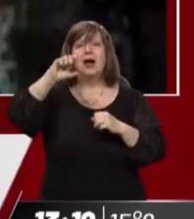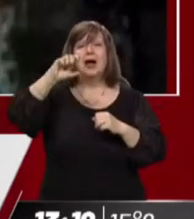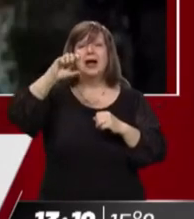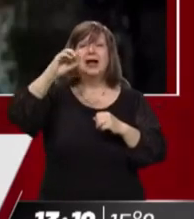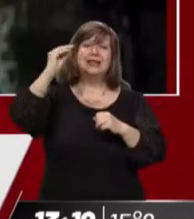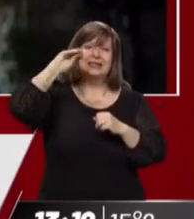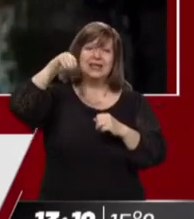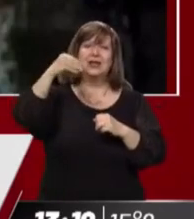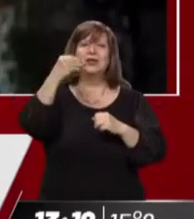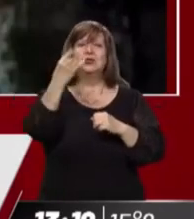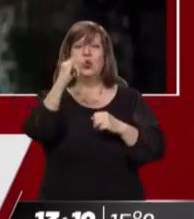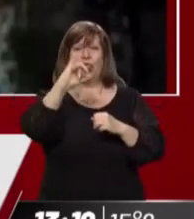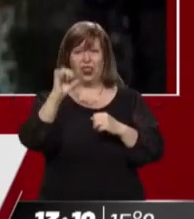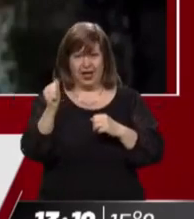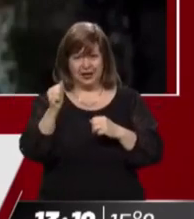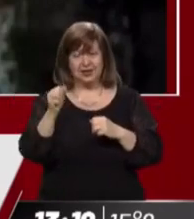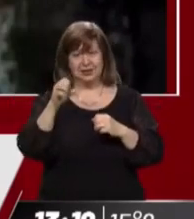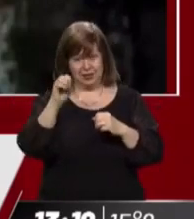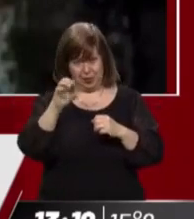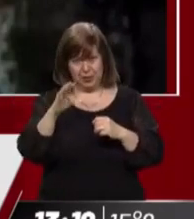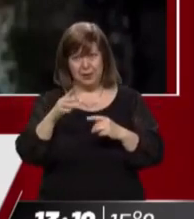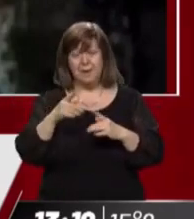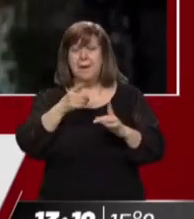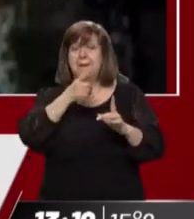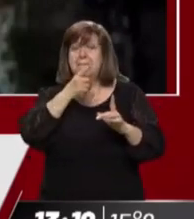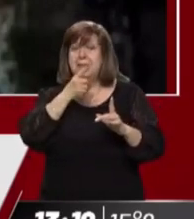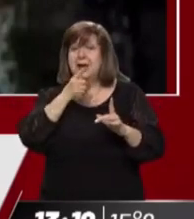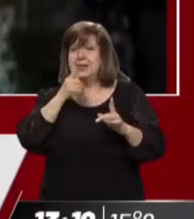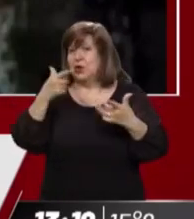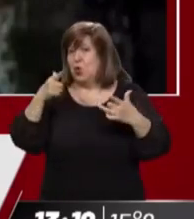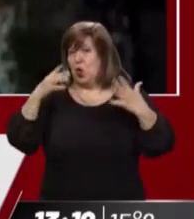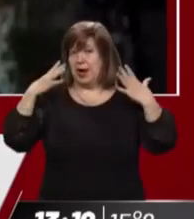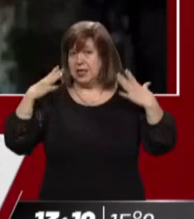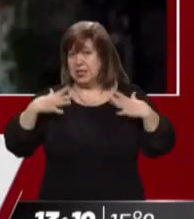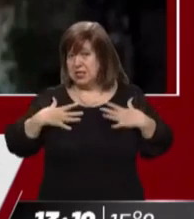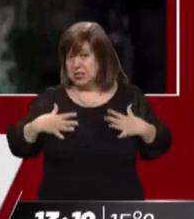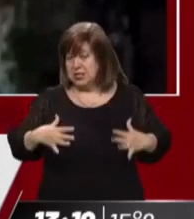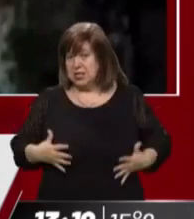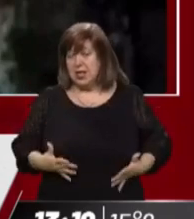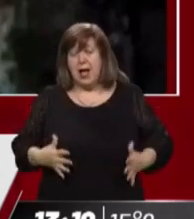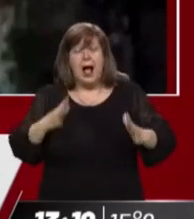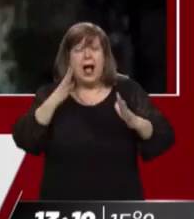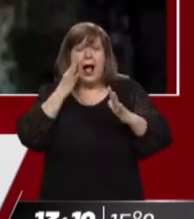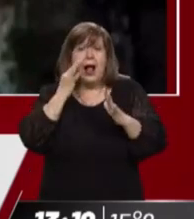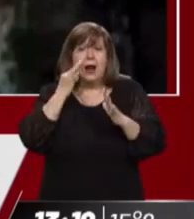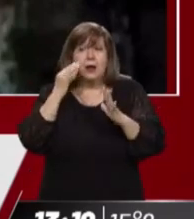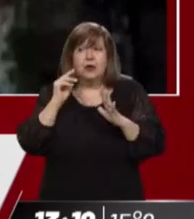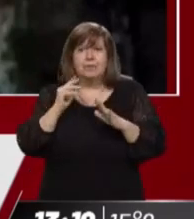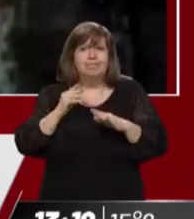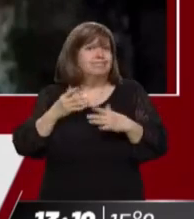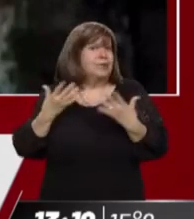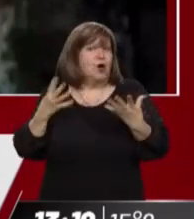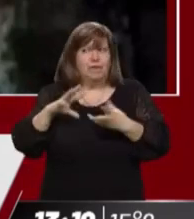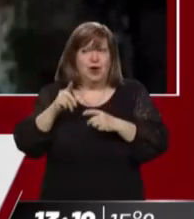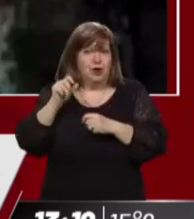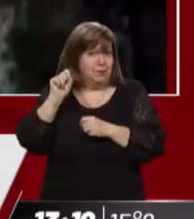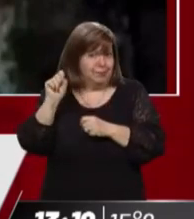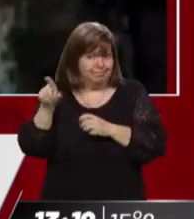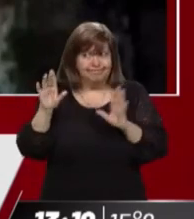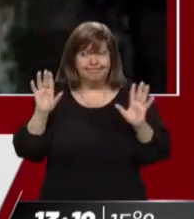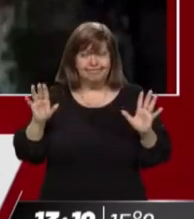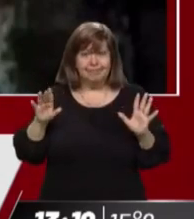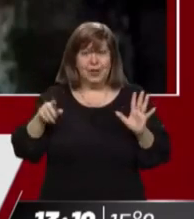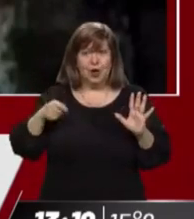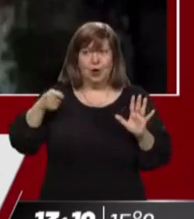suponemos que se les ha pasado ha habido algún de alguna manera la ha ingresado este